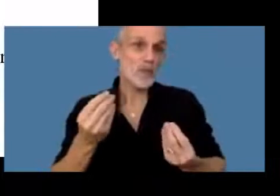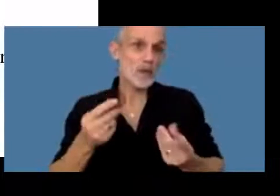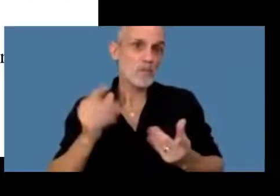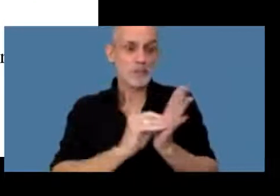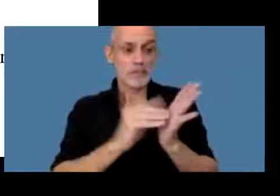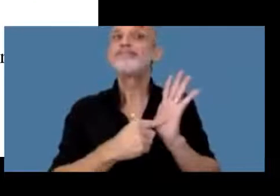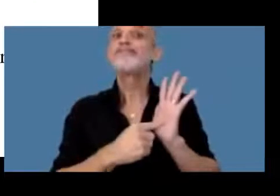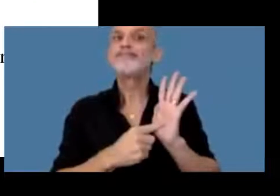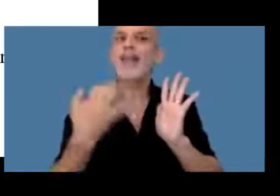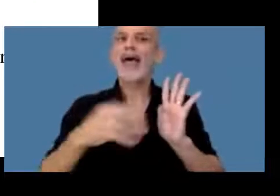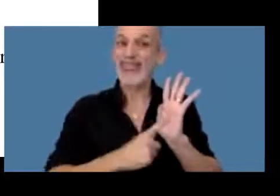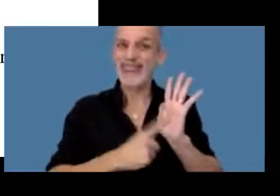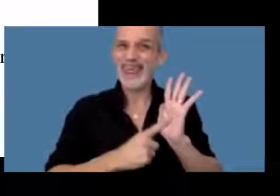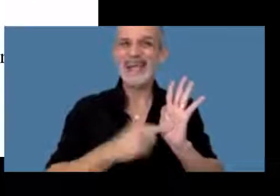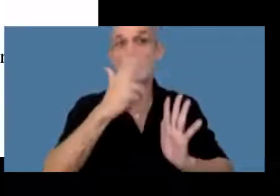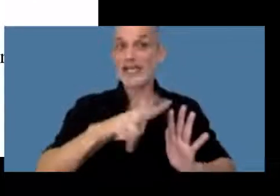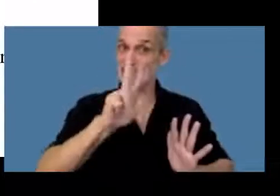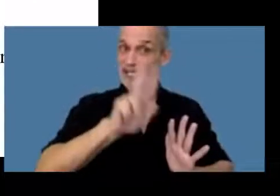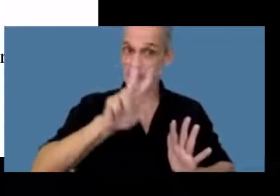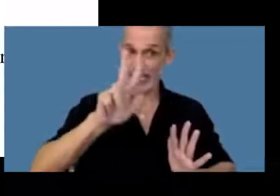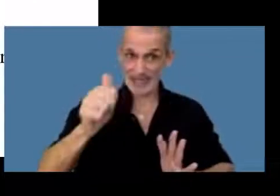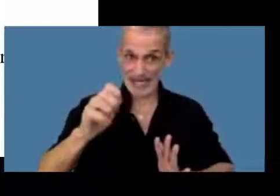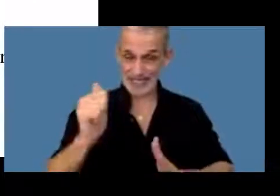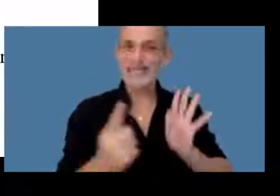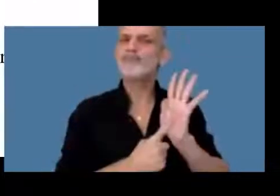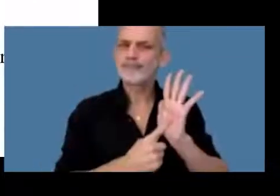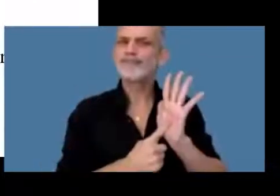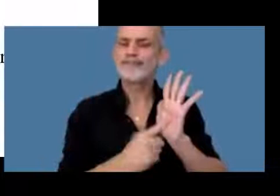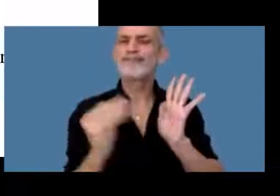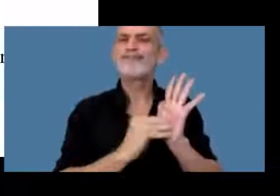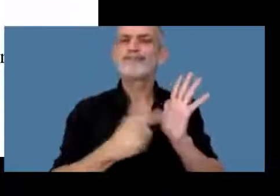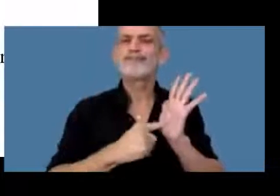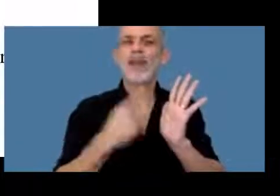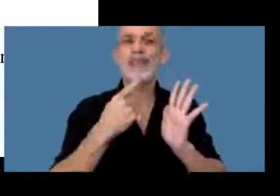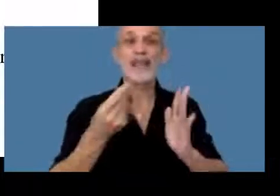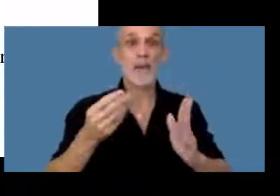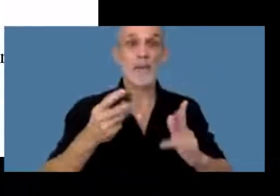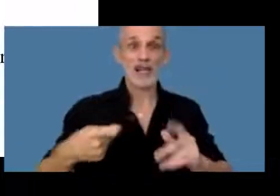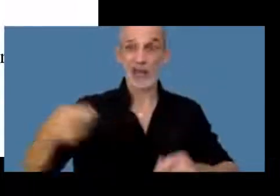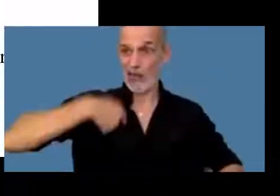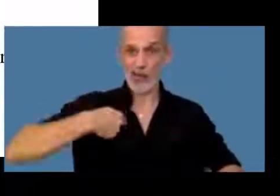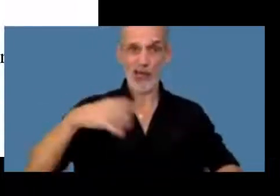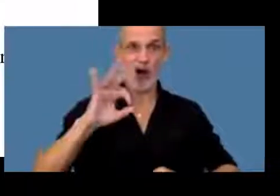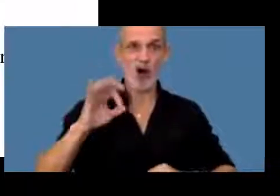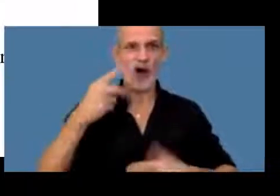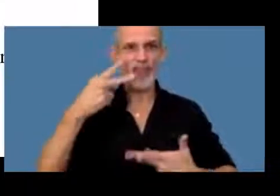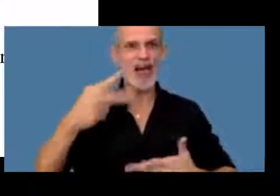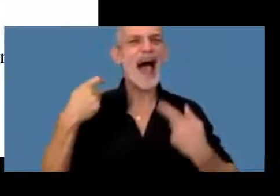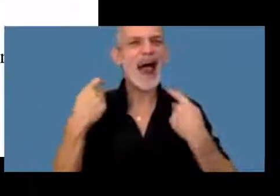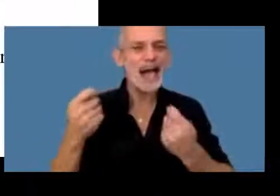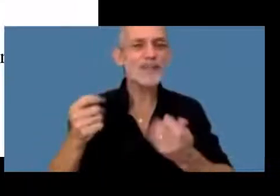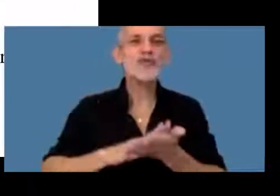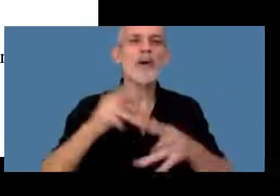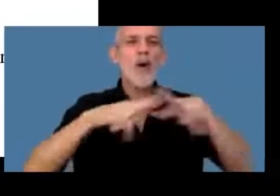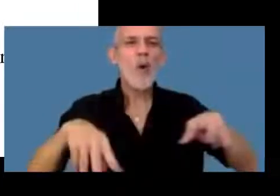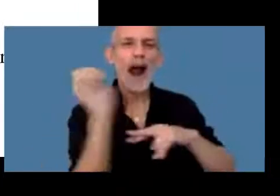este decreto 336 que los reintegros o reconocimientos de gastos de guardería de